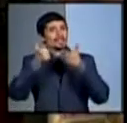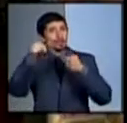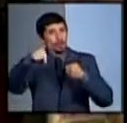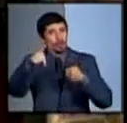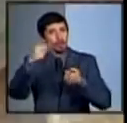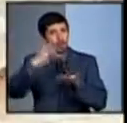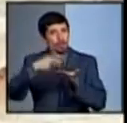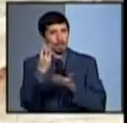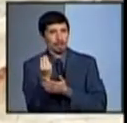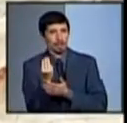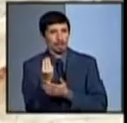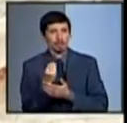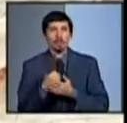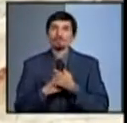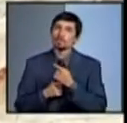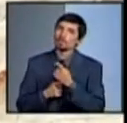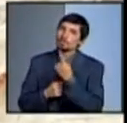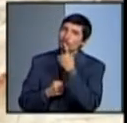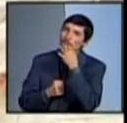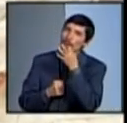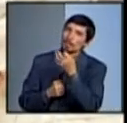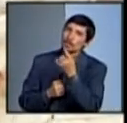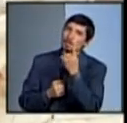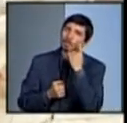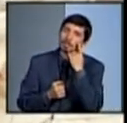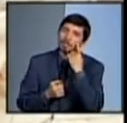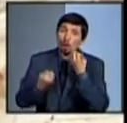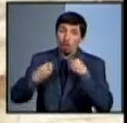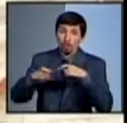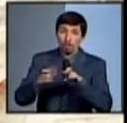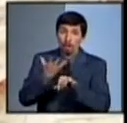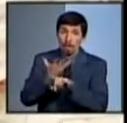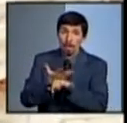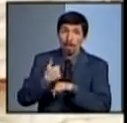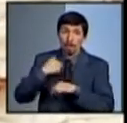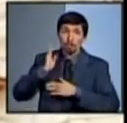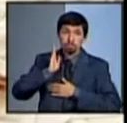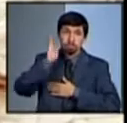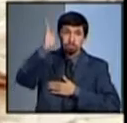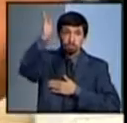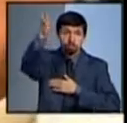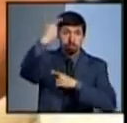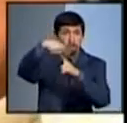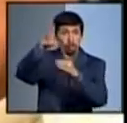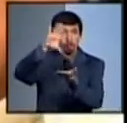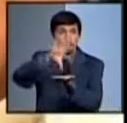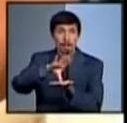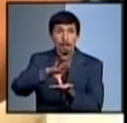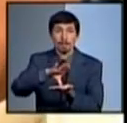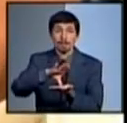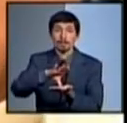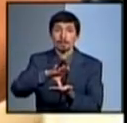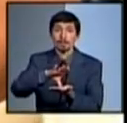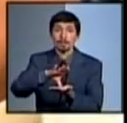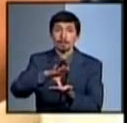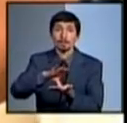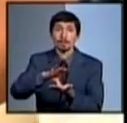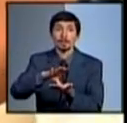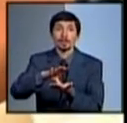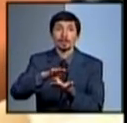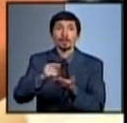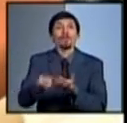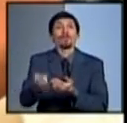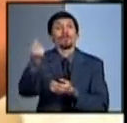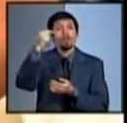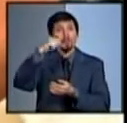este 2013? Podría decir, a lo mejor, que se me dio la oportunidad de viajar al extranjero y volver